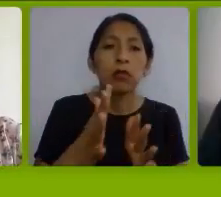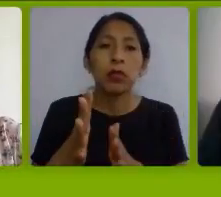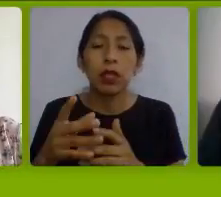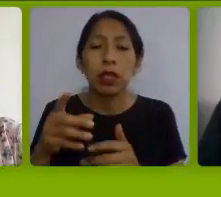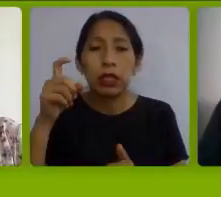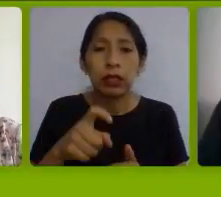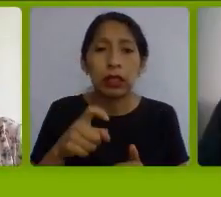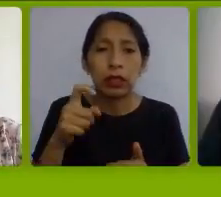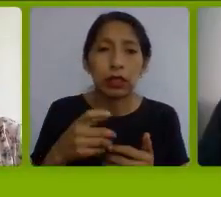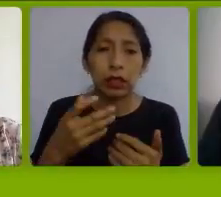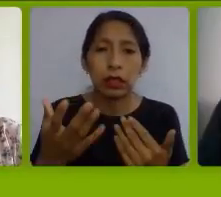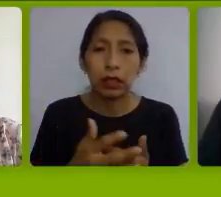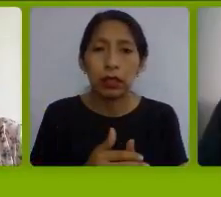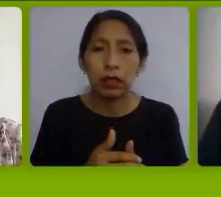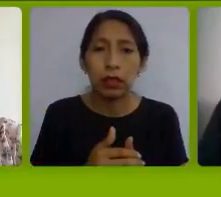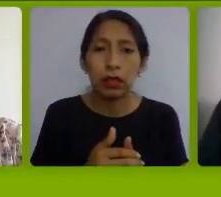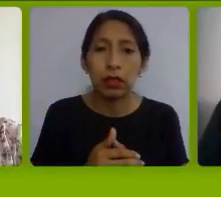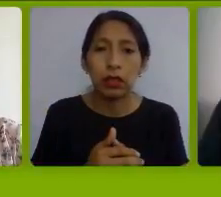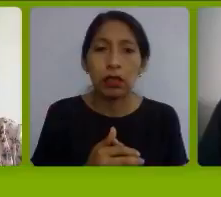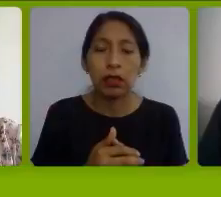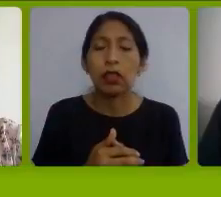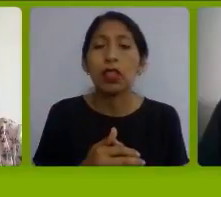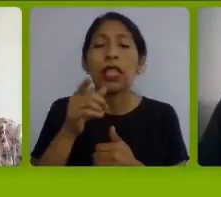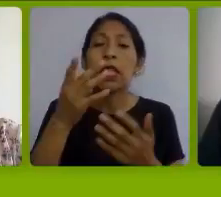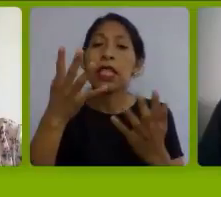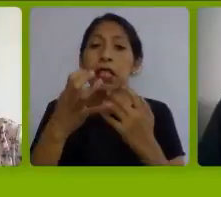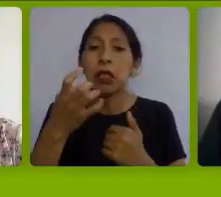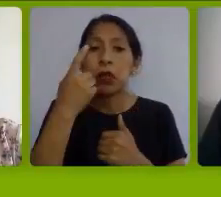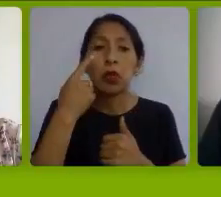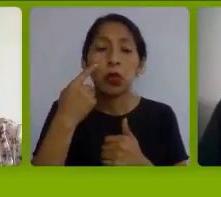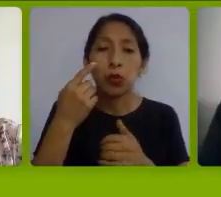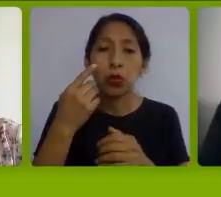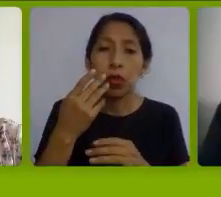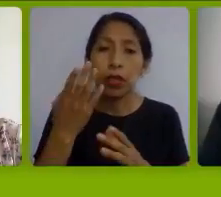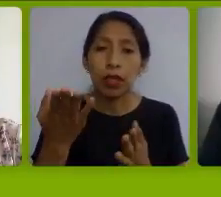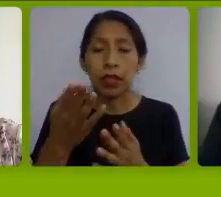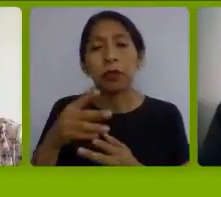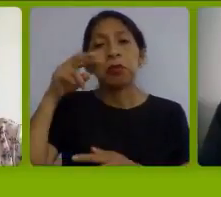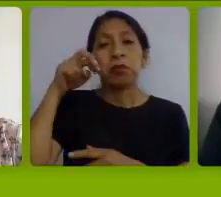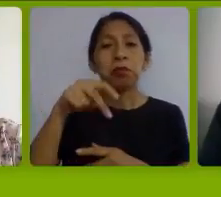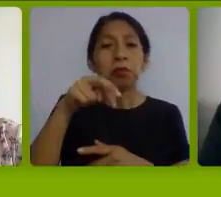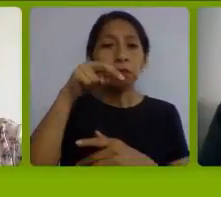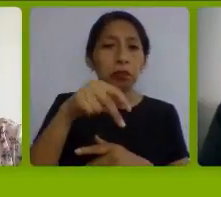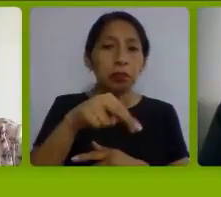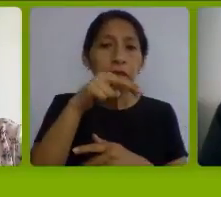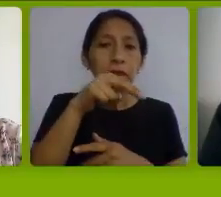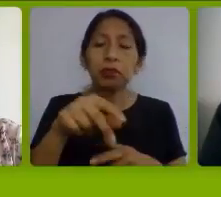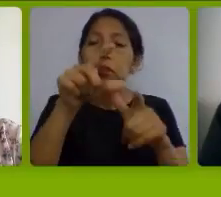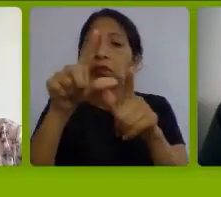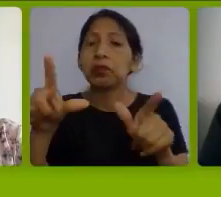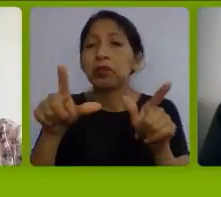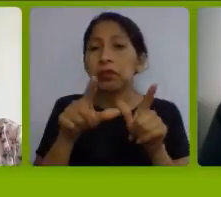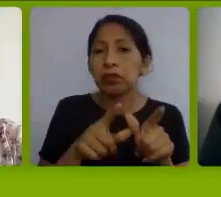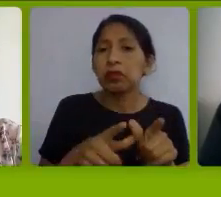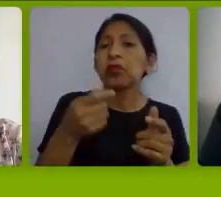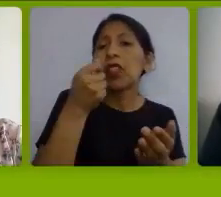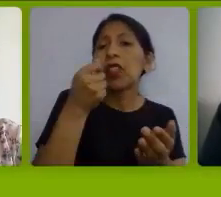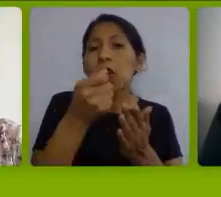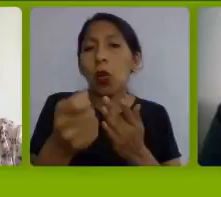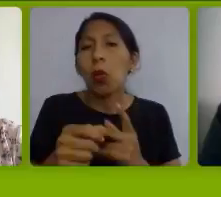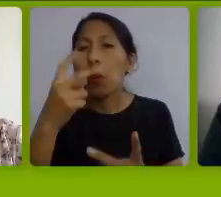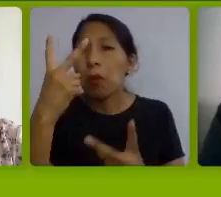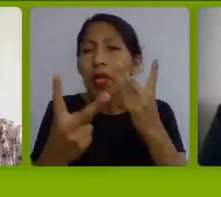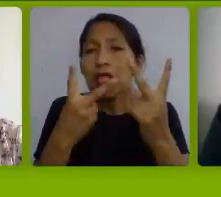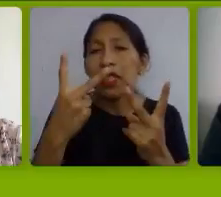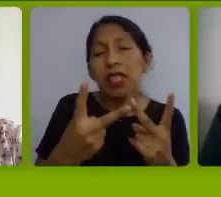necesidad de un tour, ¿no? Entonces, caminar por la ciudad, actividades al aire libre, compras, visitar